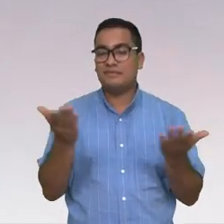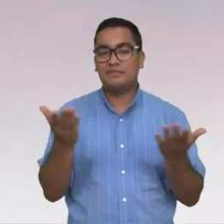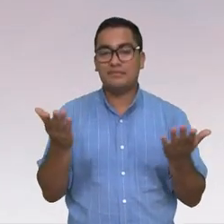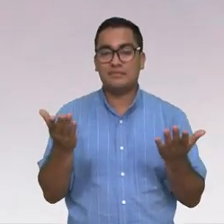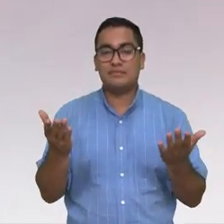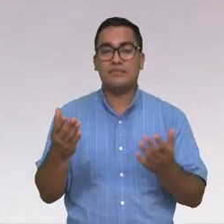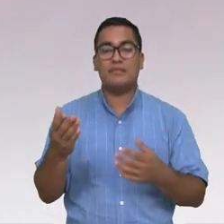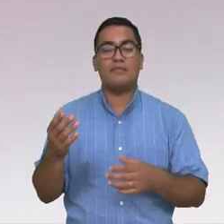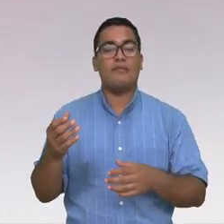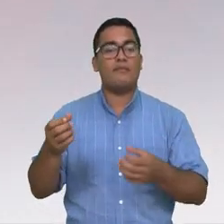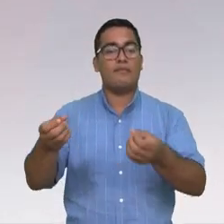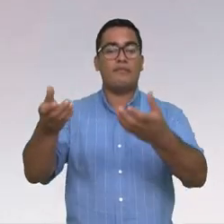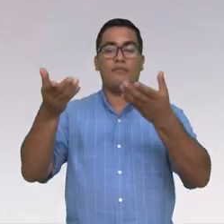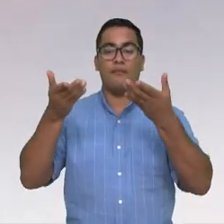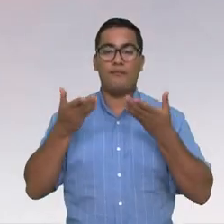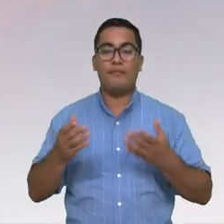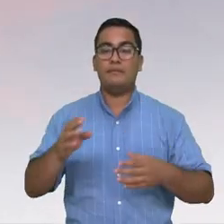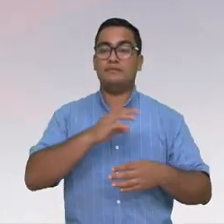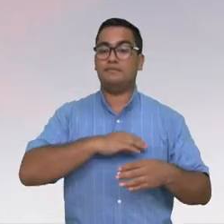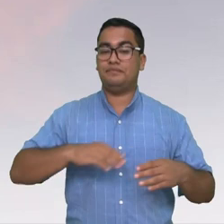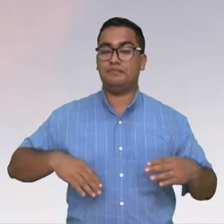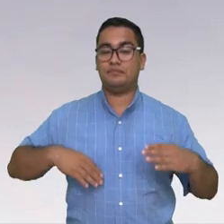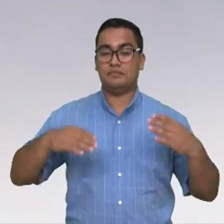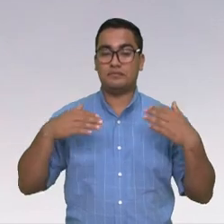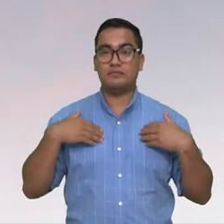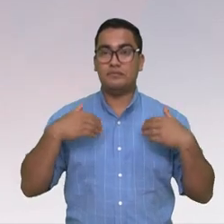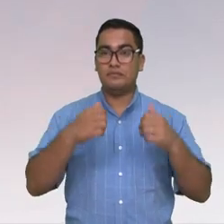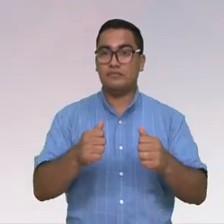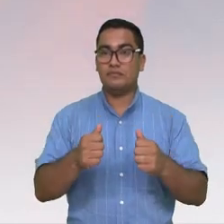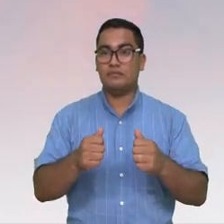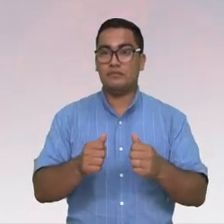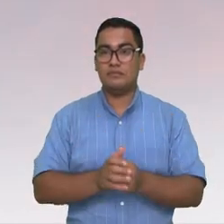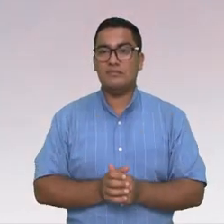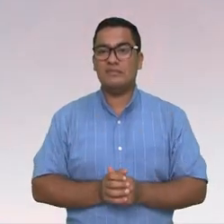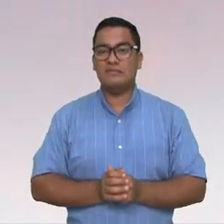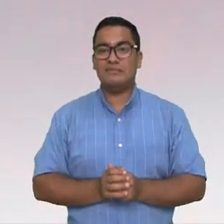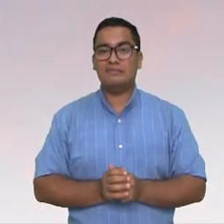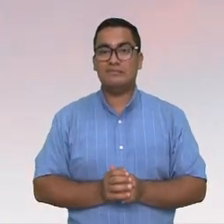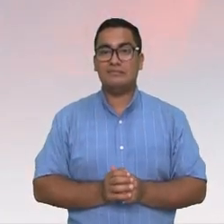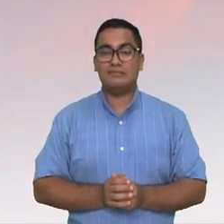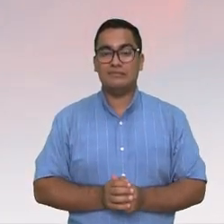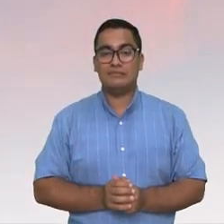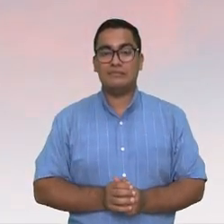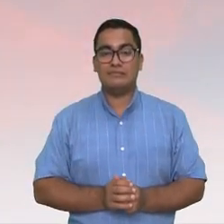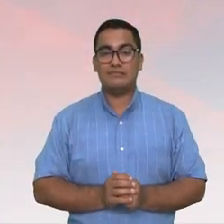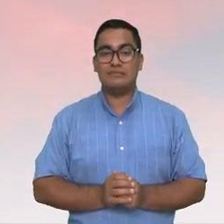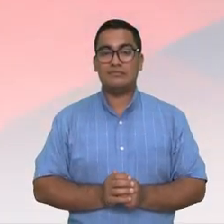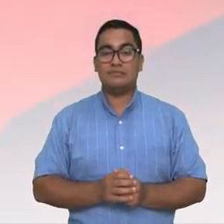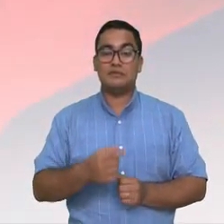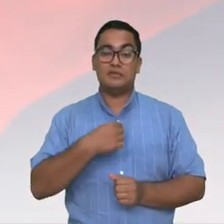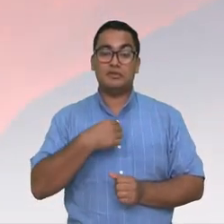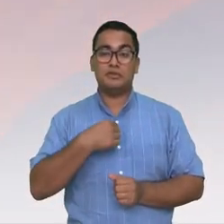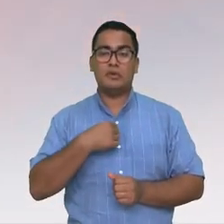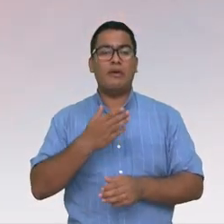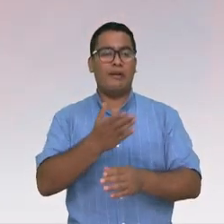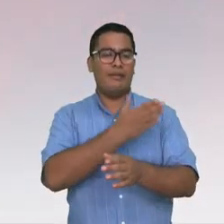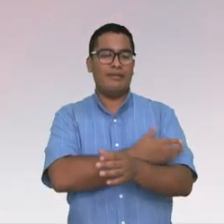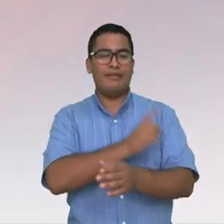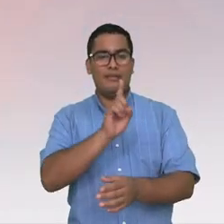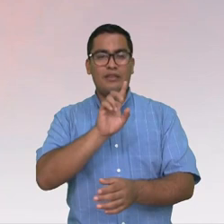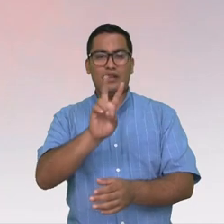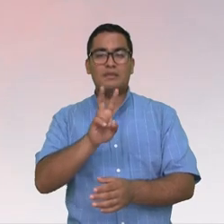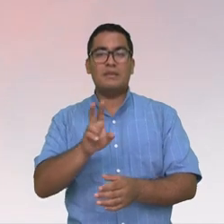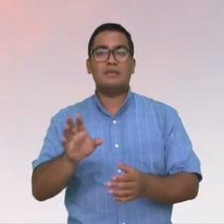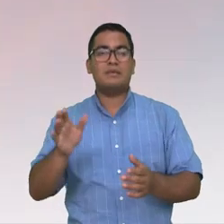lo que recibimos del Ministerio de Salud. Justo cuando terminábamos la comunicación